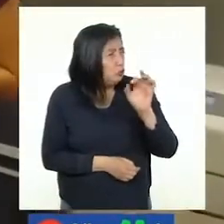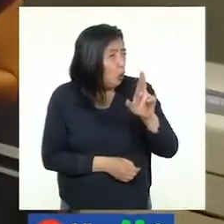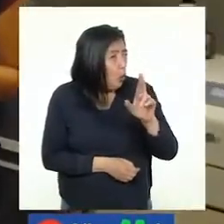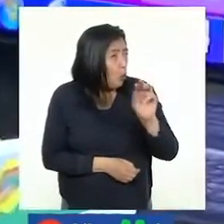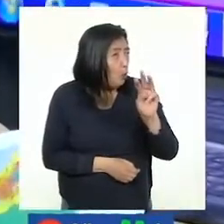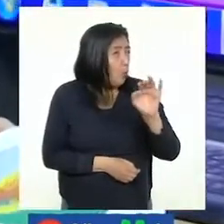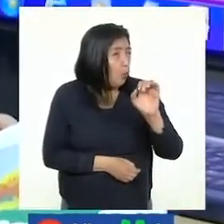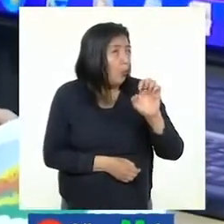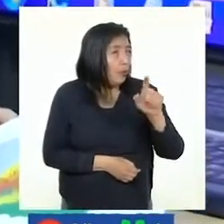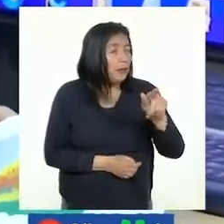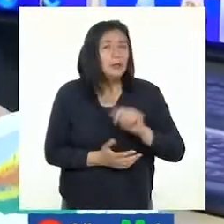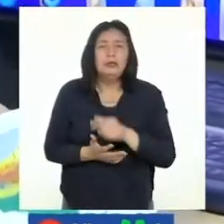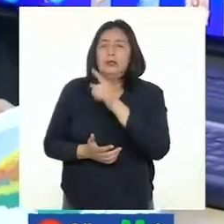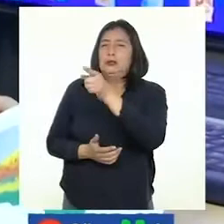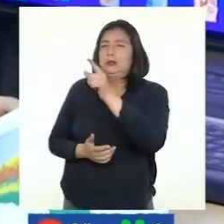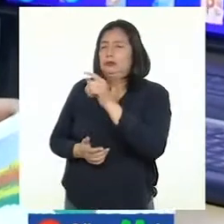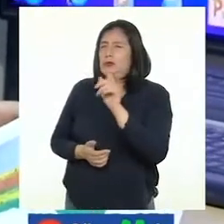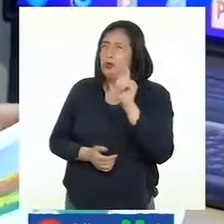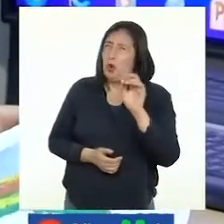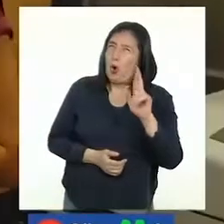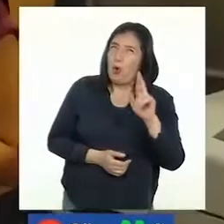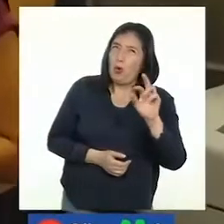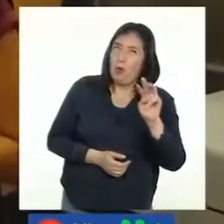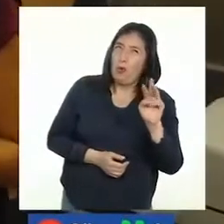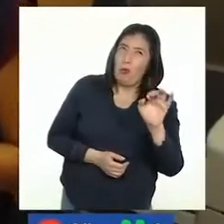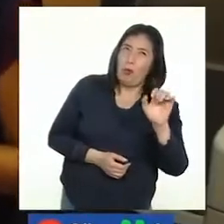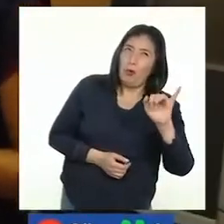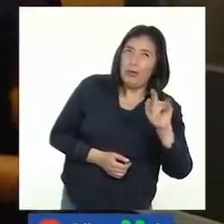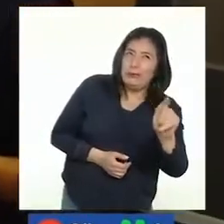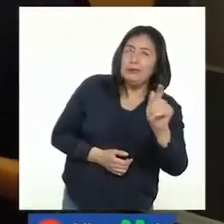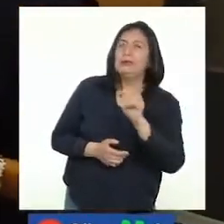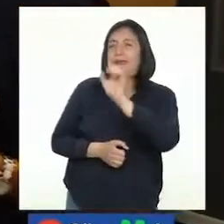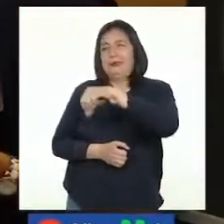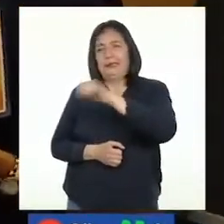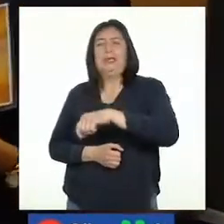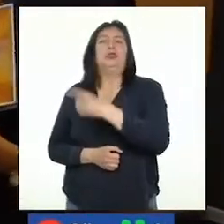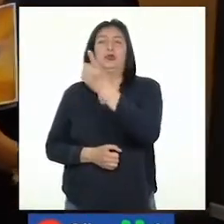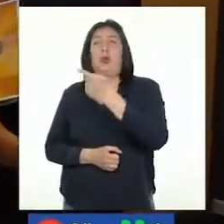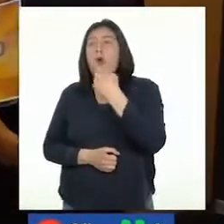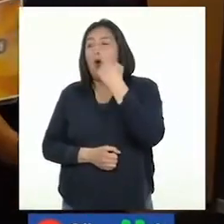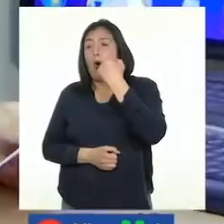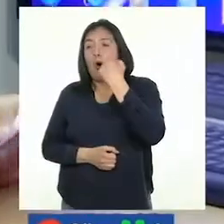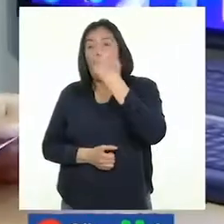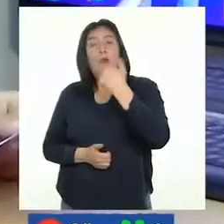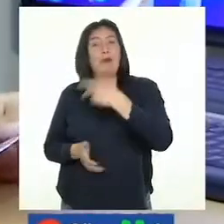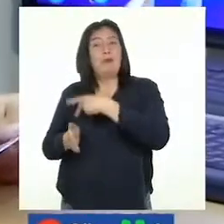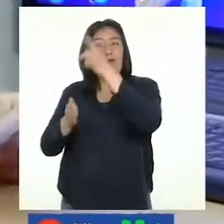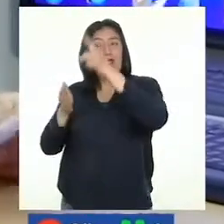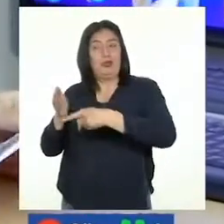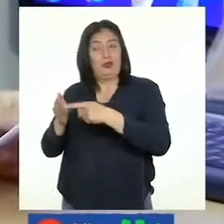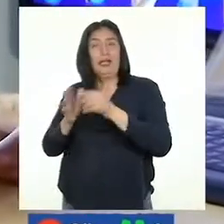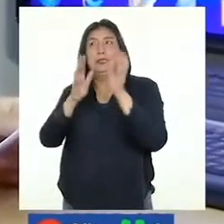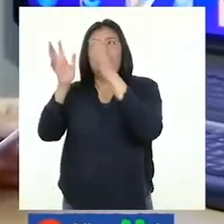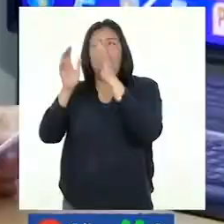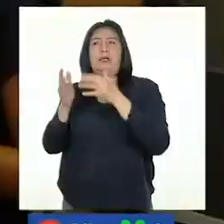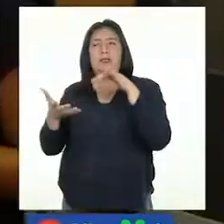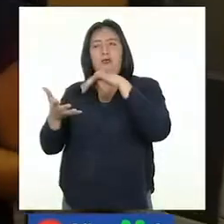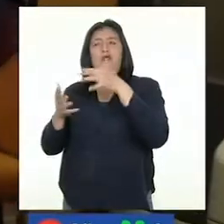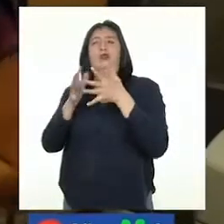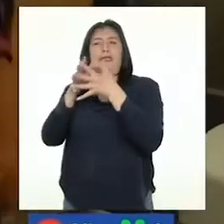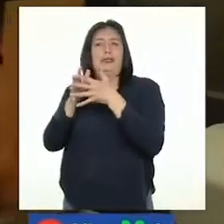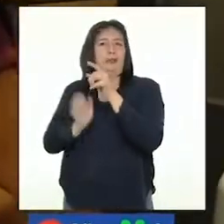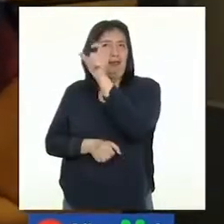Thornway es el nombre de un clima. Thornway. Exacto, es el nombre de un climatólogo que estudió en Estados Unidos.